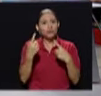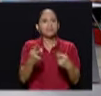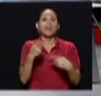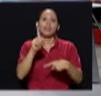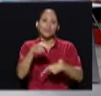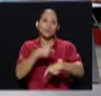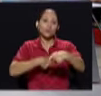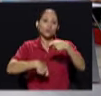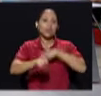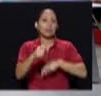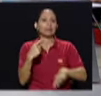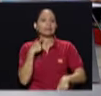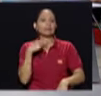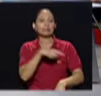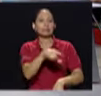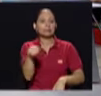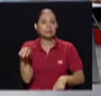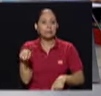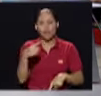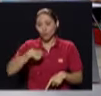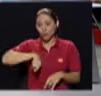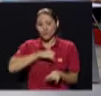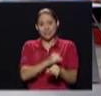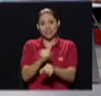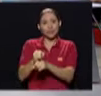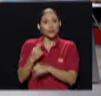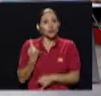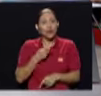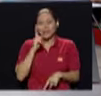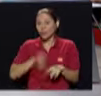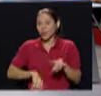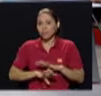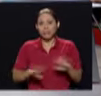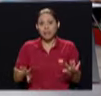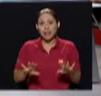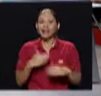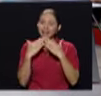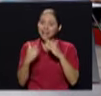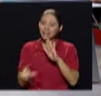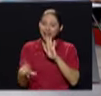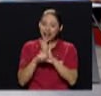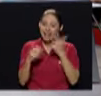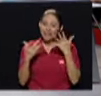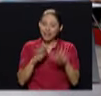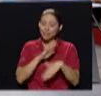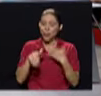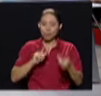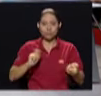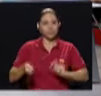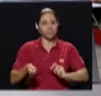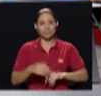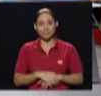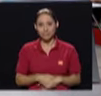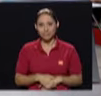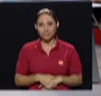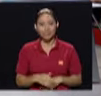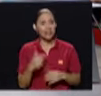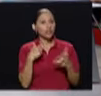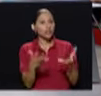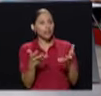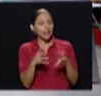costosísima. Y nuestras instituciones solas no podrían enfrentarlo. Entonces, gracias a esta ley realmente todo esto se ha revolucionado.